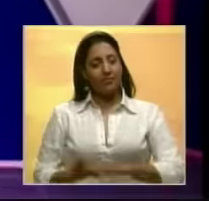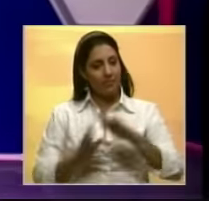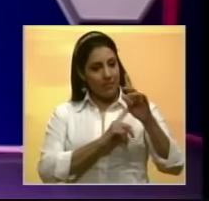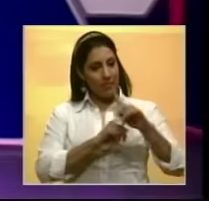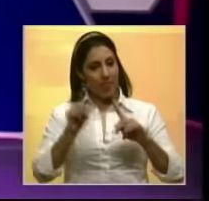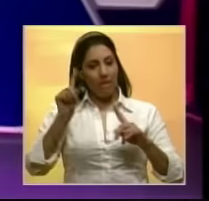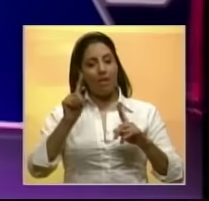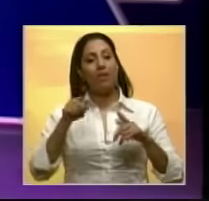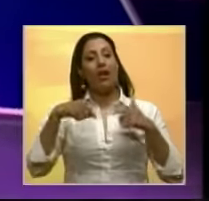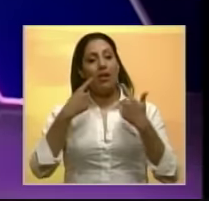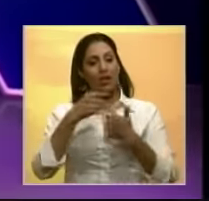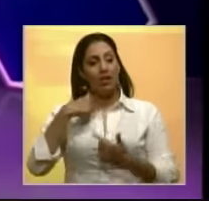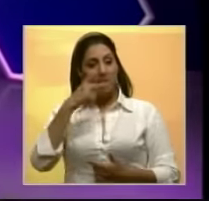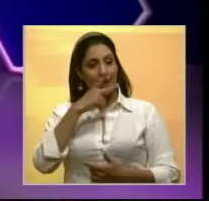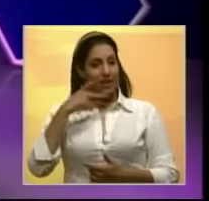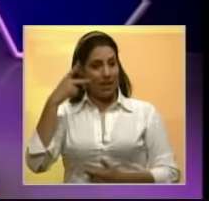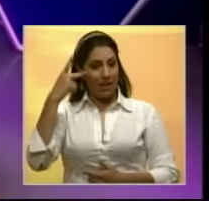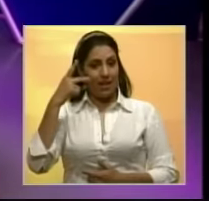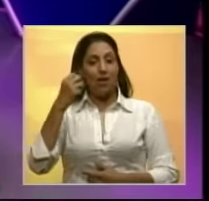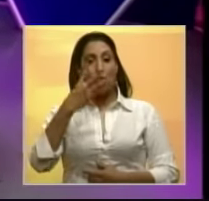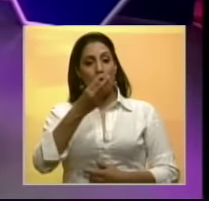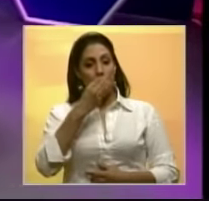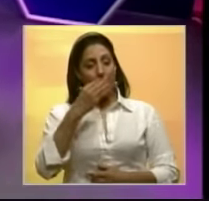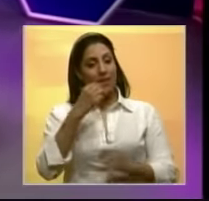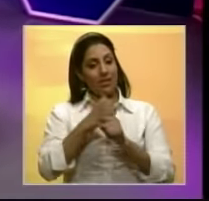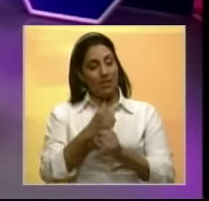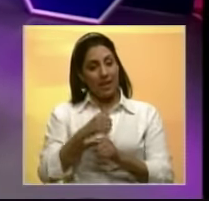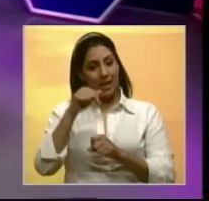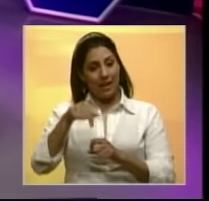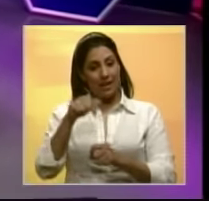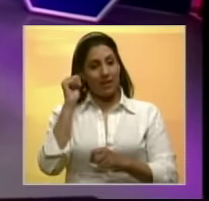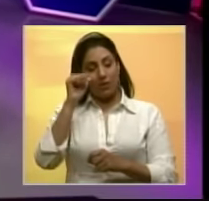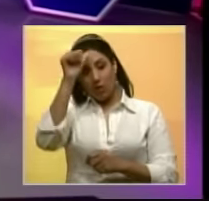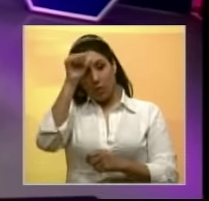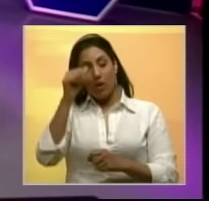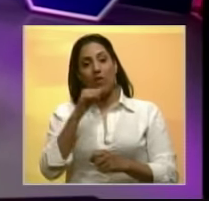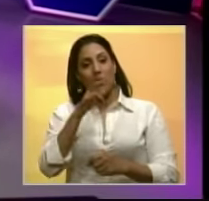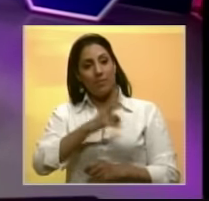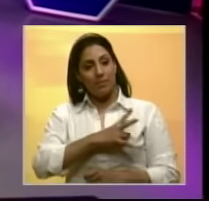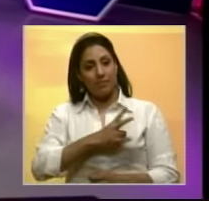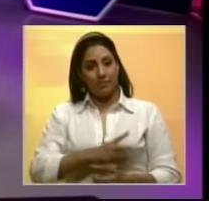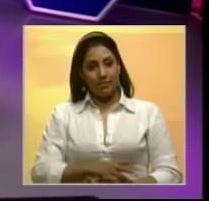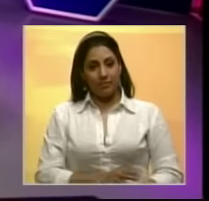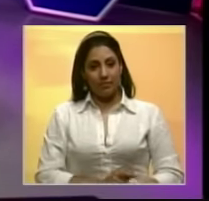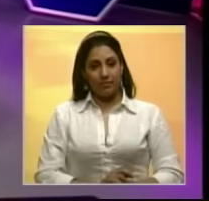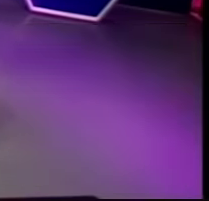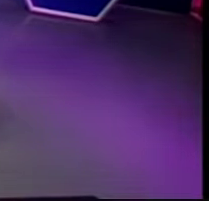Así llegamos al final. Soy Carelis Cuadros. Les deseo buen apetito y los espero en la emisión estelar de su noticiero Venevisión.